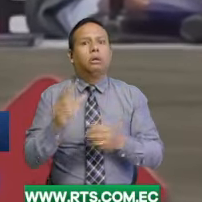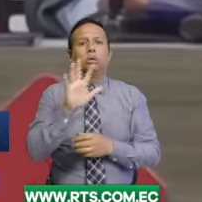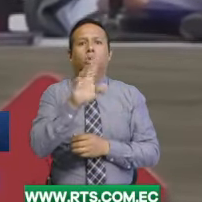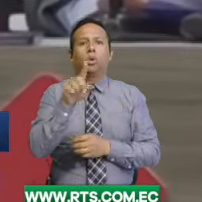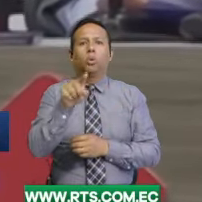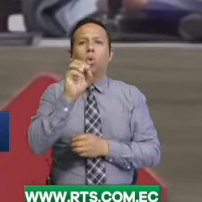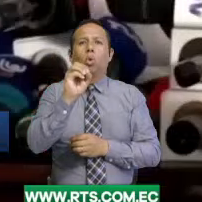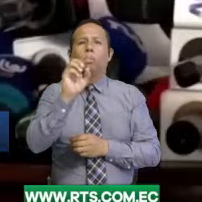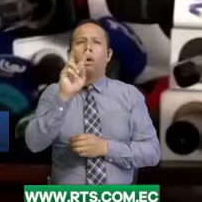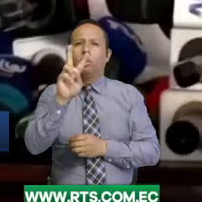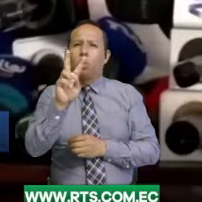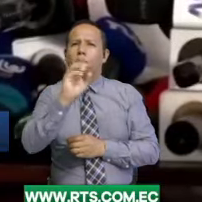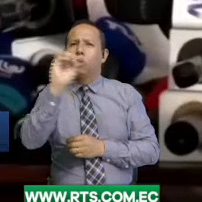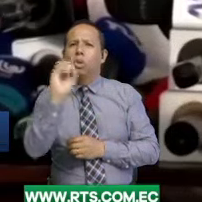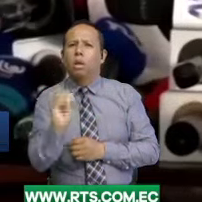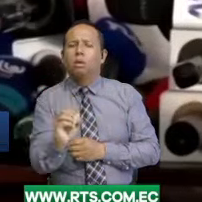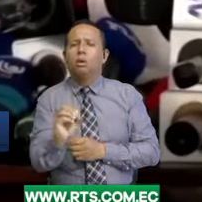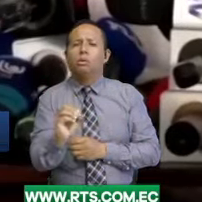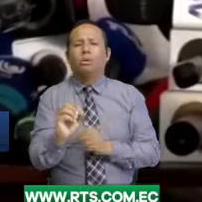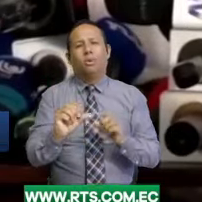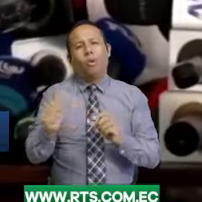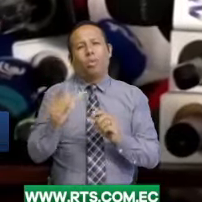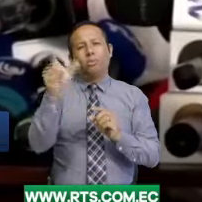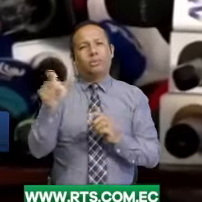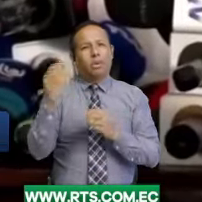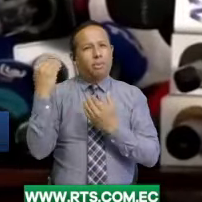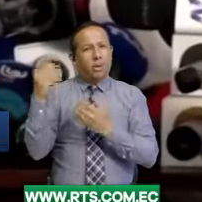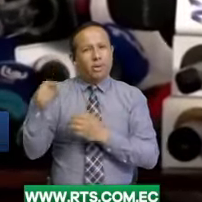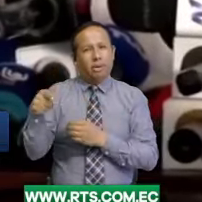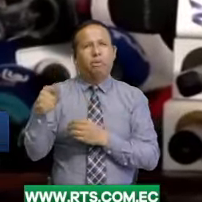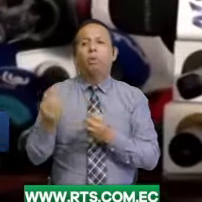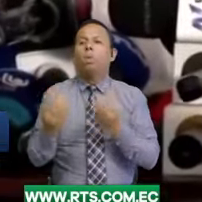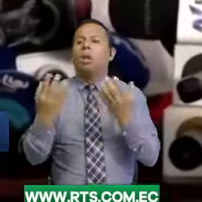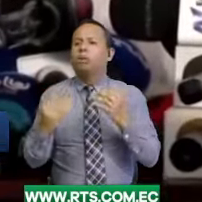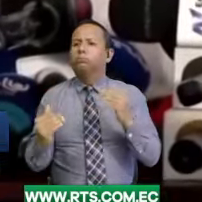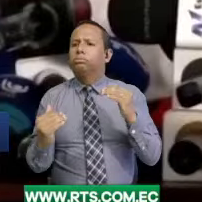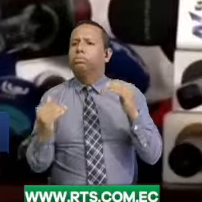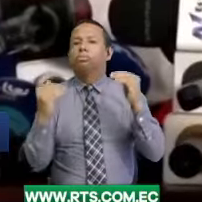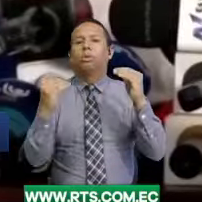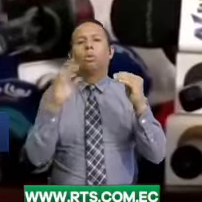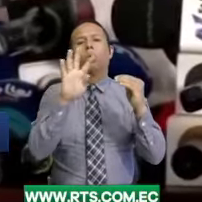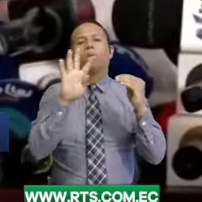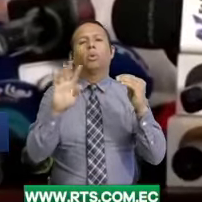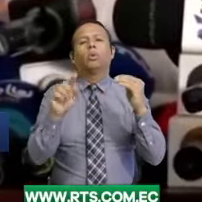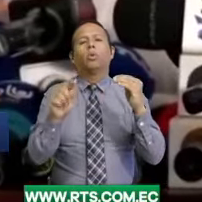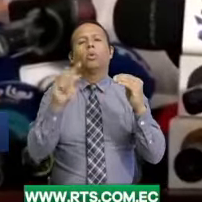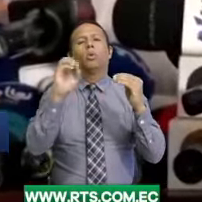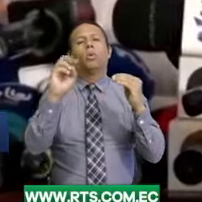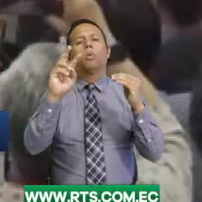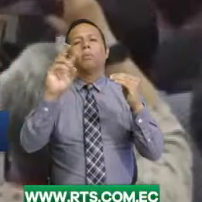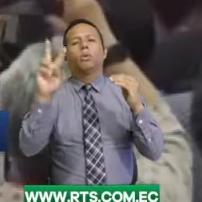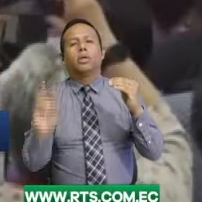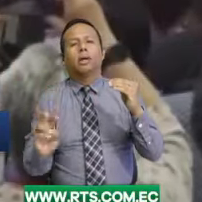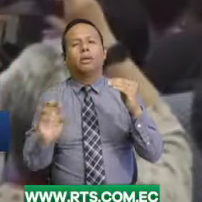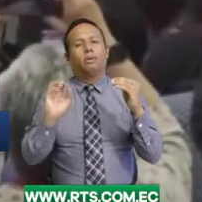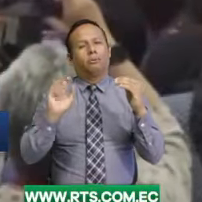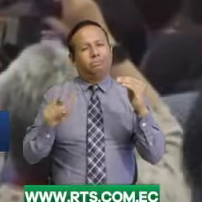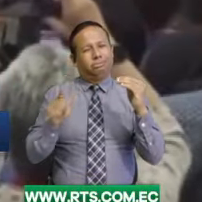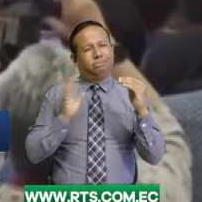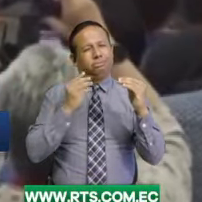votos, mientras que su opositor Edmundo González habría alcanzado el 44,2% de los sufragios.